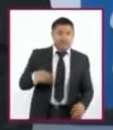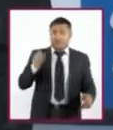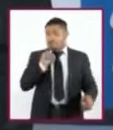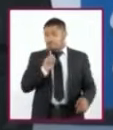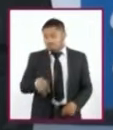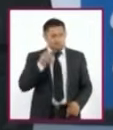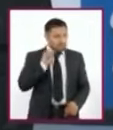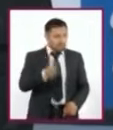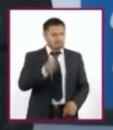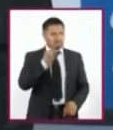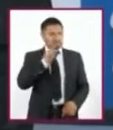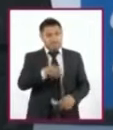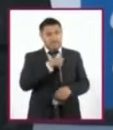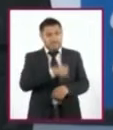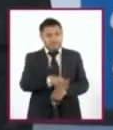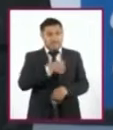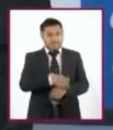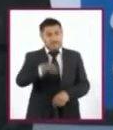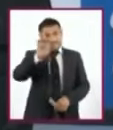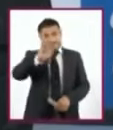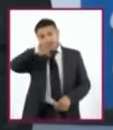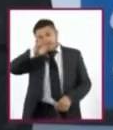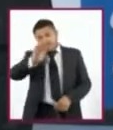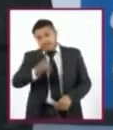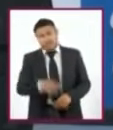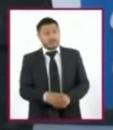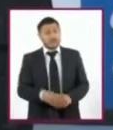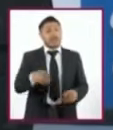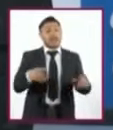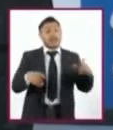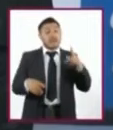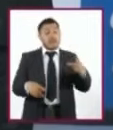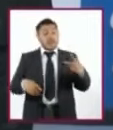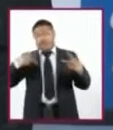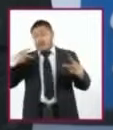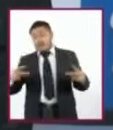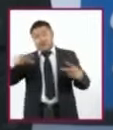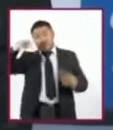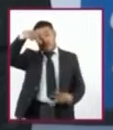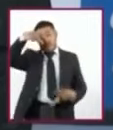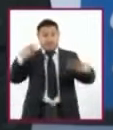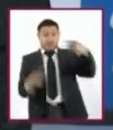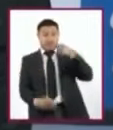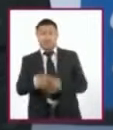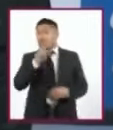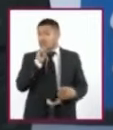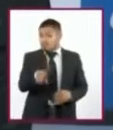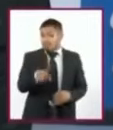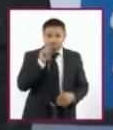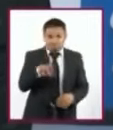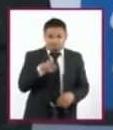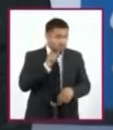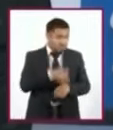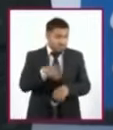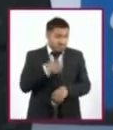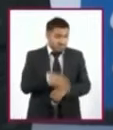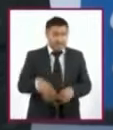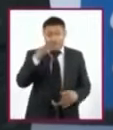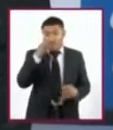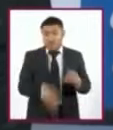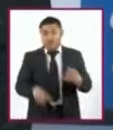misma distancia del eje de simetría. Los ángulos deben tener la misma medida y, por último, la